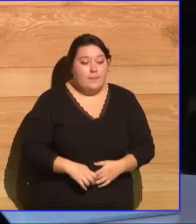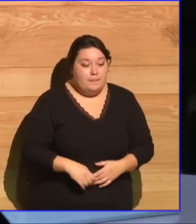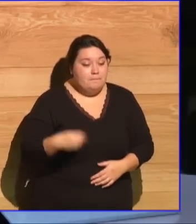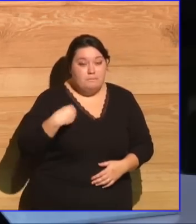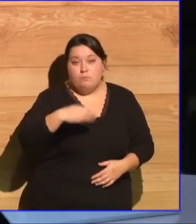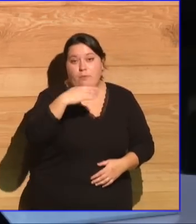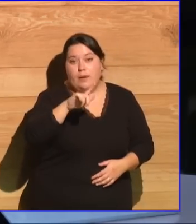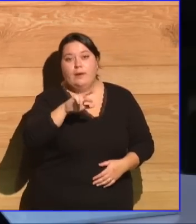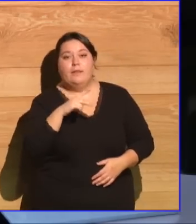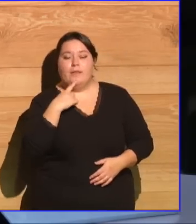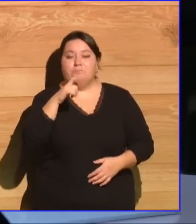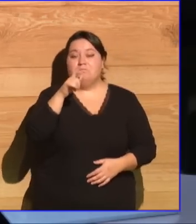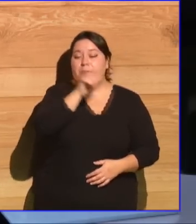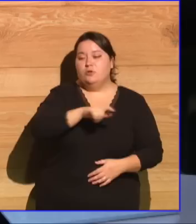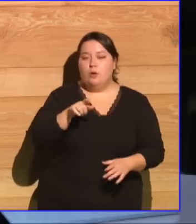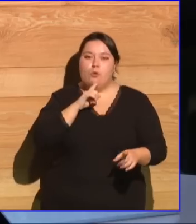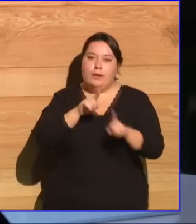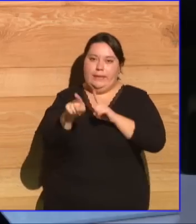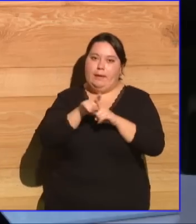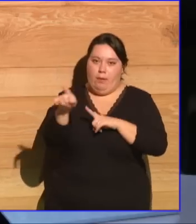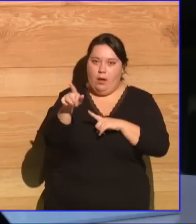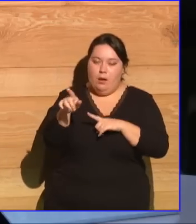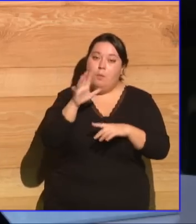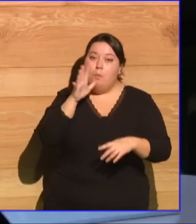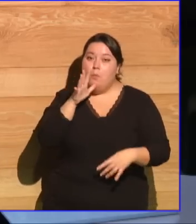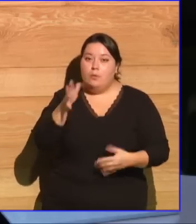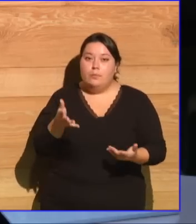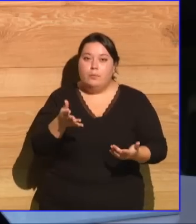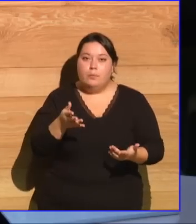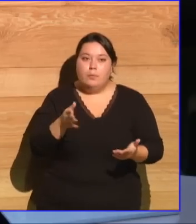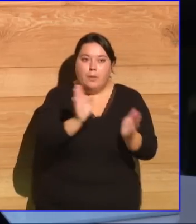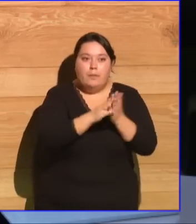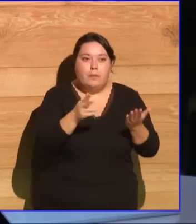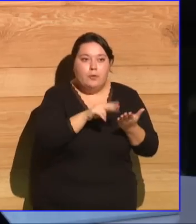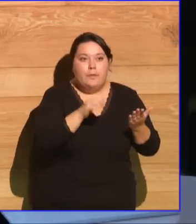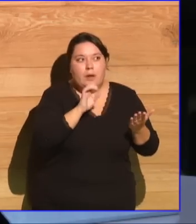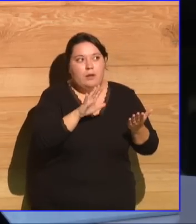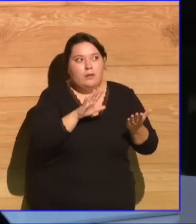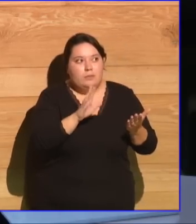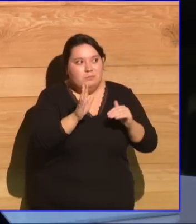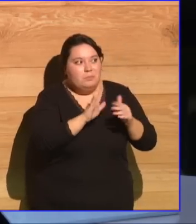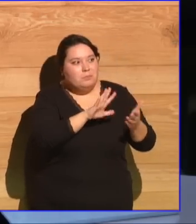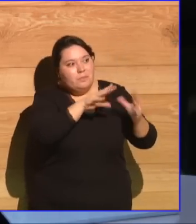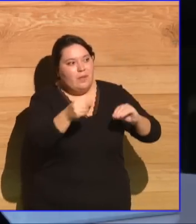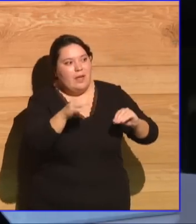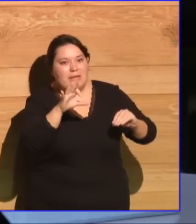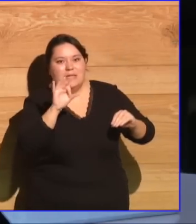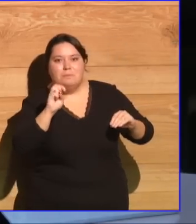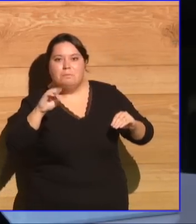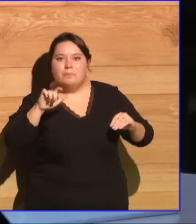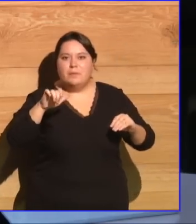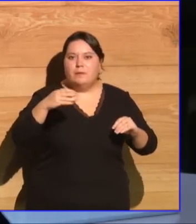Ballard decía que la gente le criticaba pensando, ¿por qué has puesto tu novela en manos de Spielberg? Y que él mismo pensaba que iba a venir un